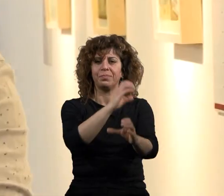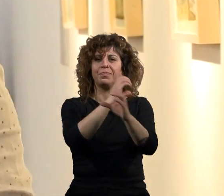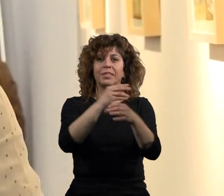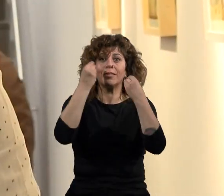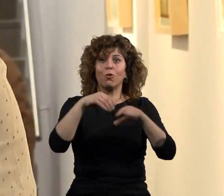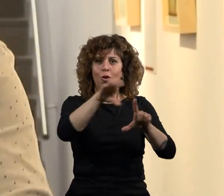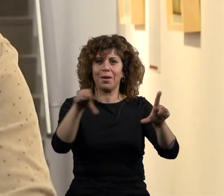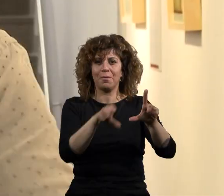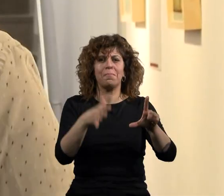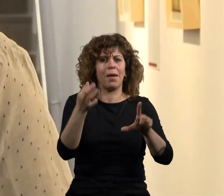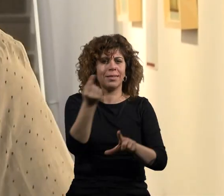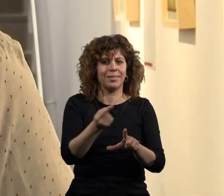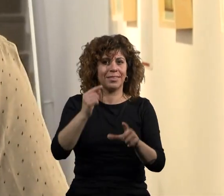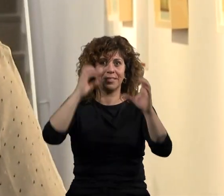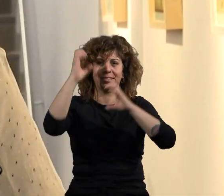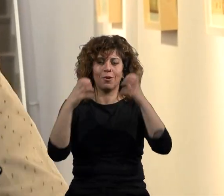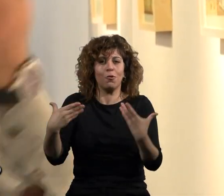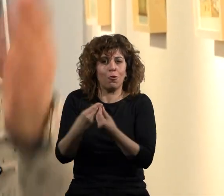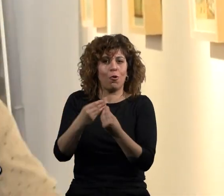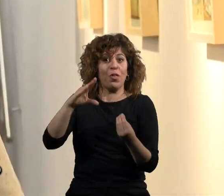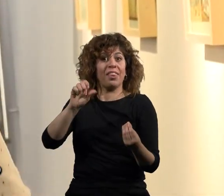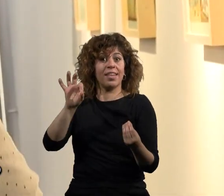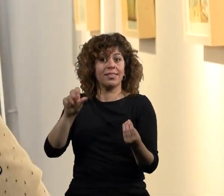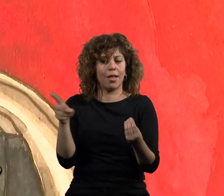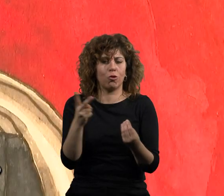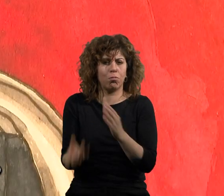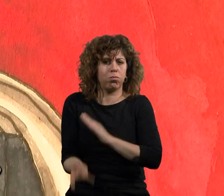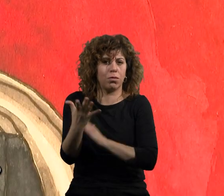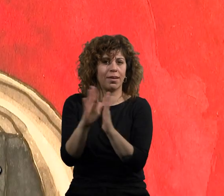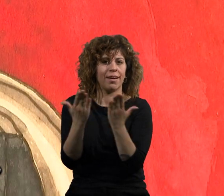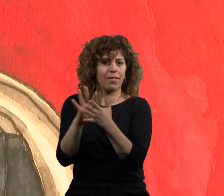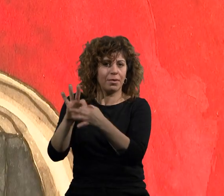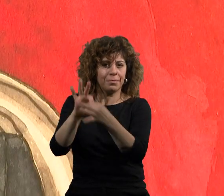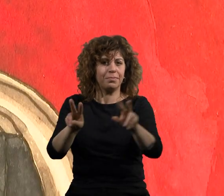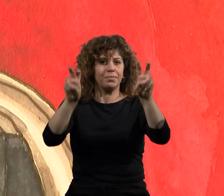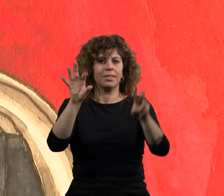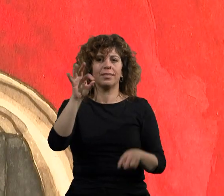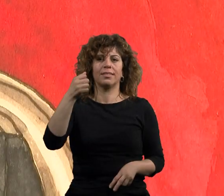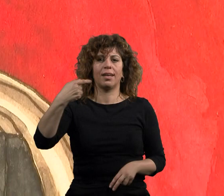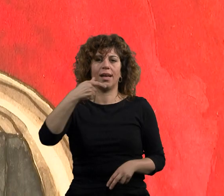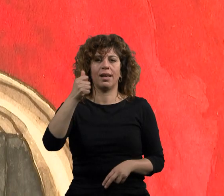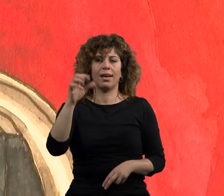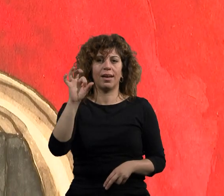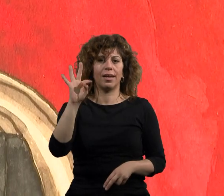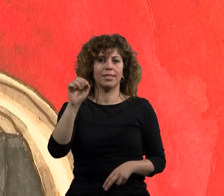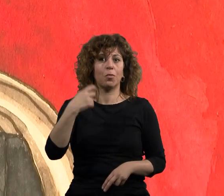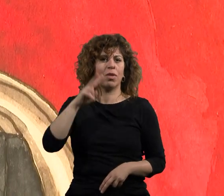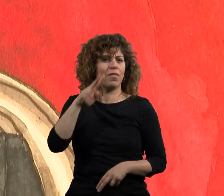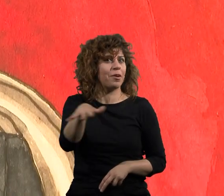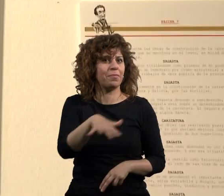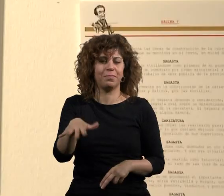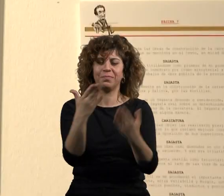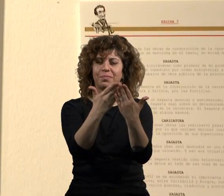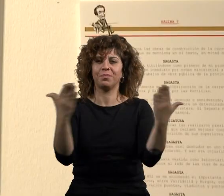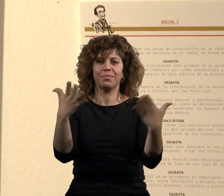la caricatura, que junto a César Herce ha creado un libro sobre Práxedes Mateo Sagasta y que se puede ver en una